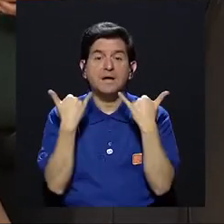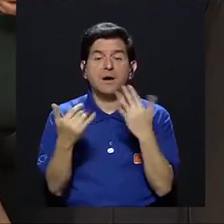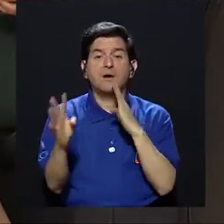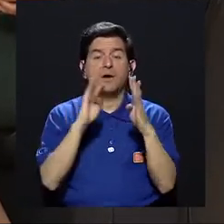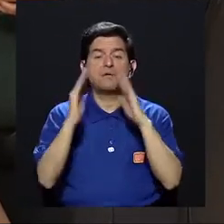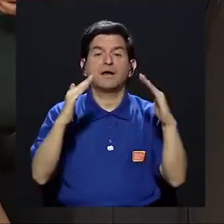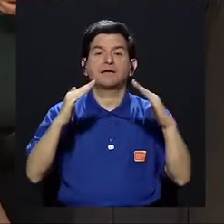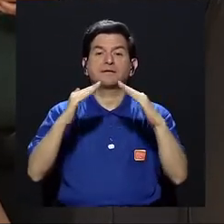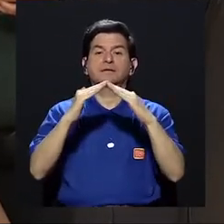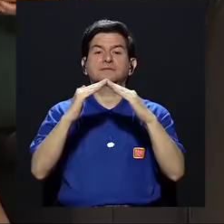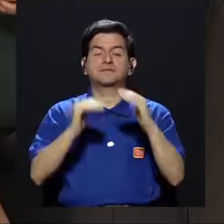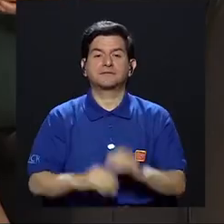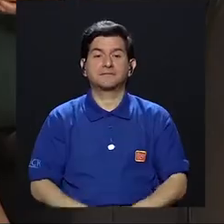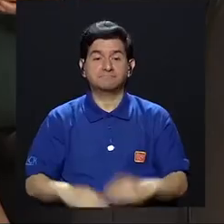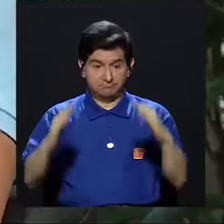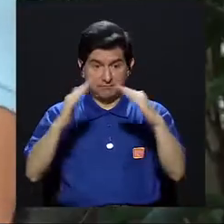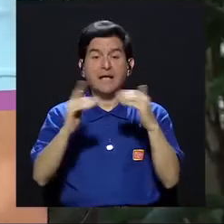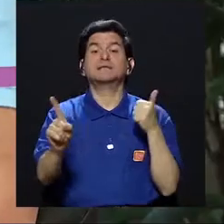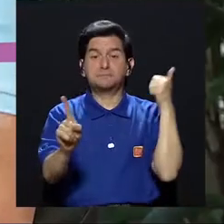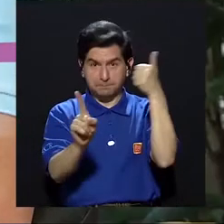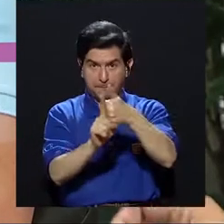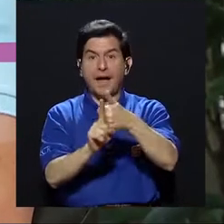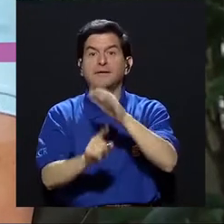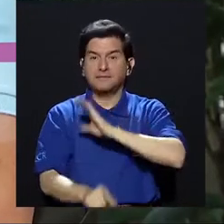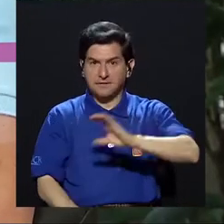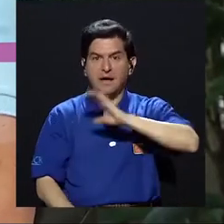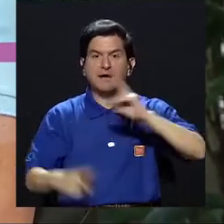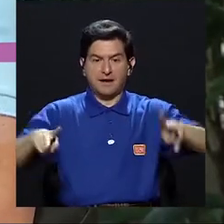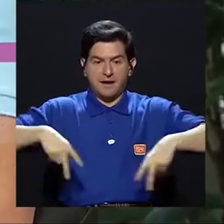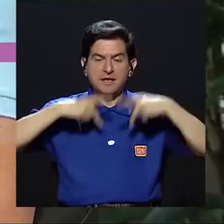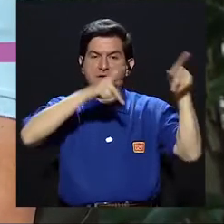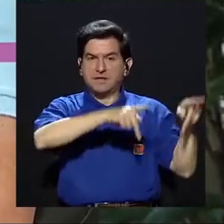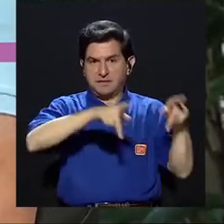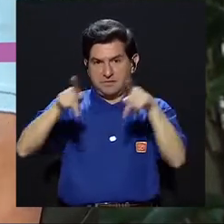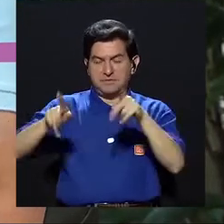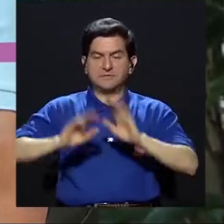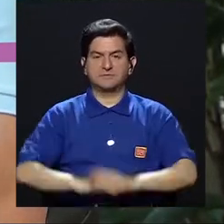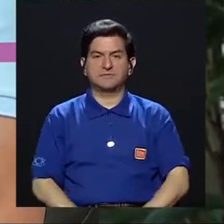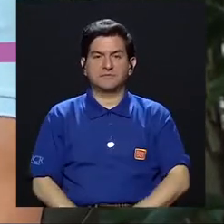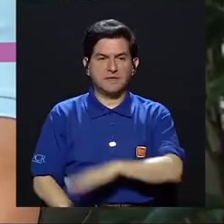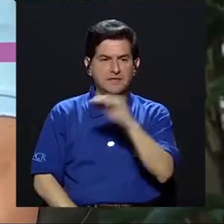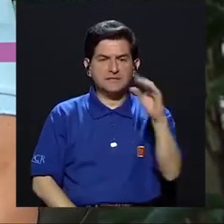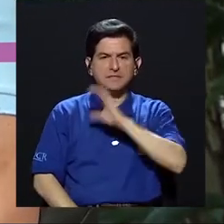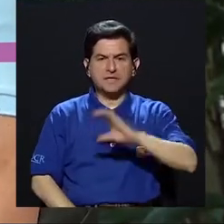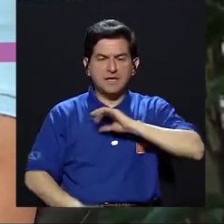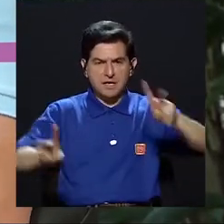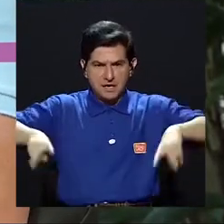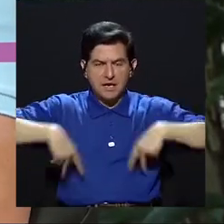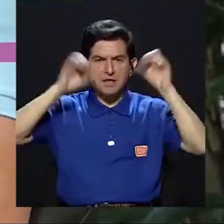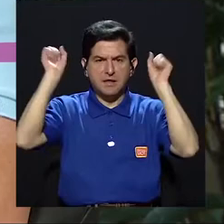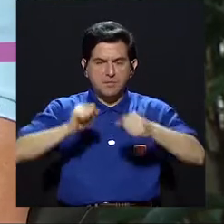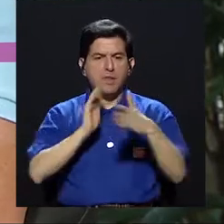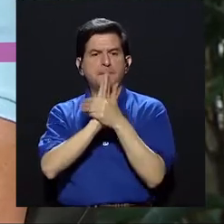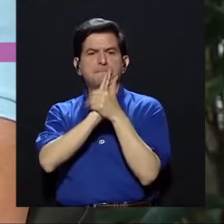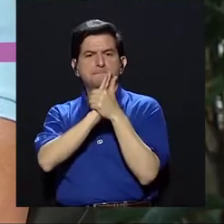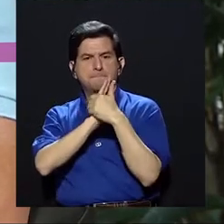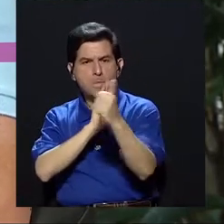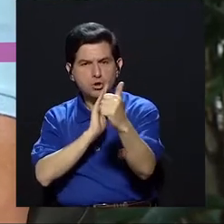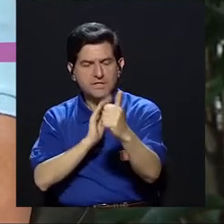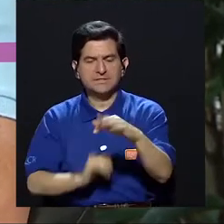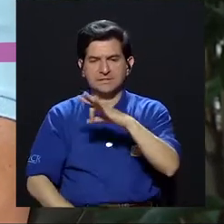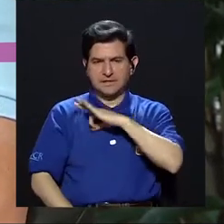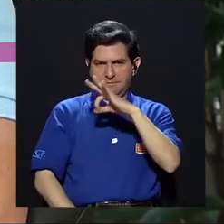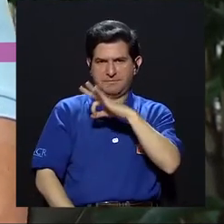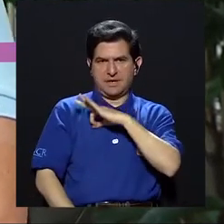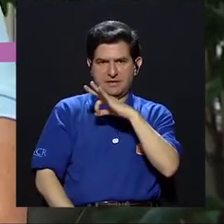que hablar de la vivienda, ¿verdad?, y cómo la vivienda impacta la calidad de vida de los seres humanos y cómo la calidad de vida puede potenciar